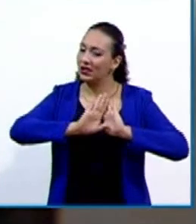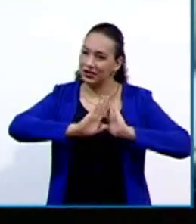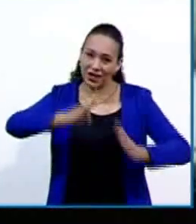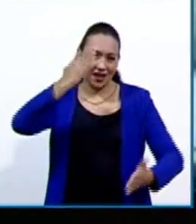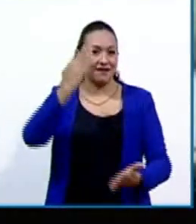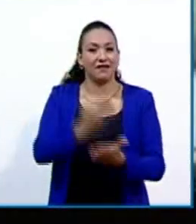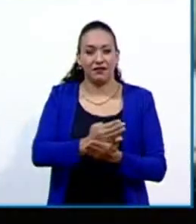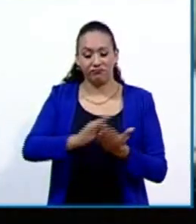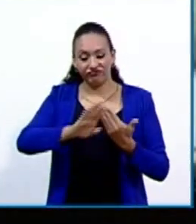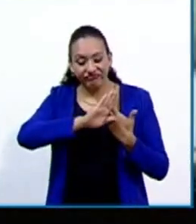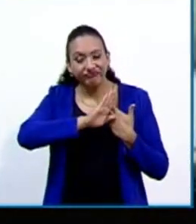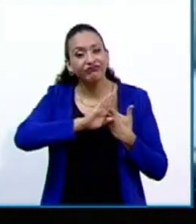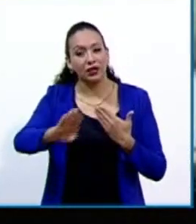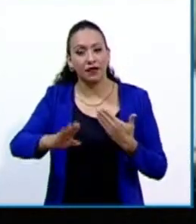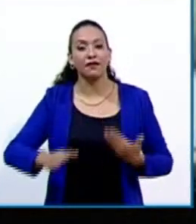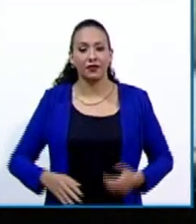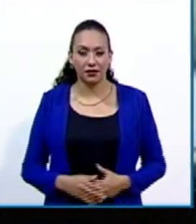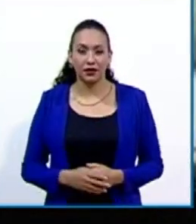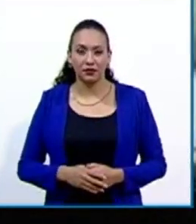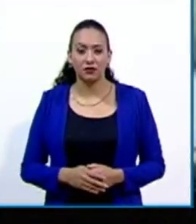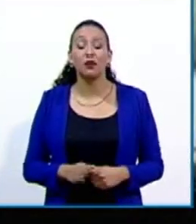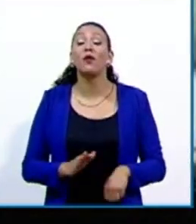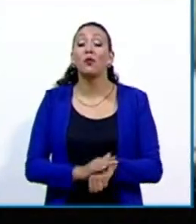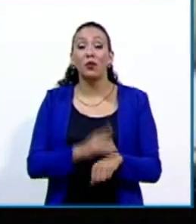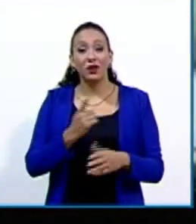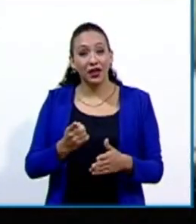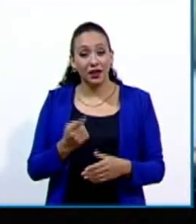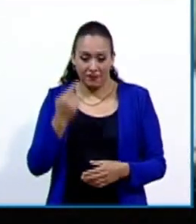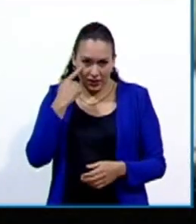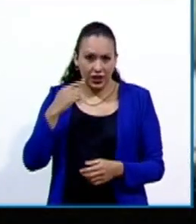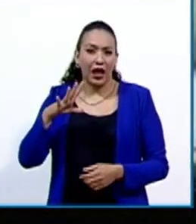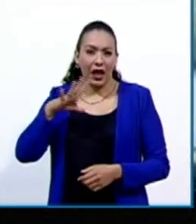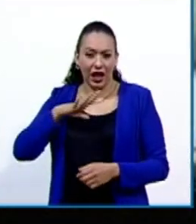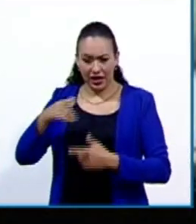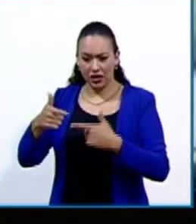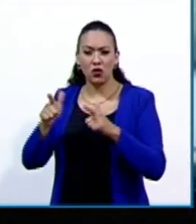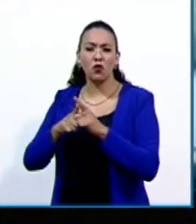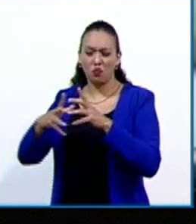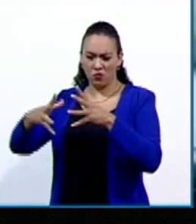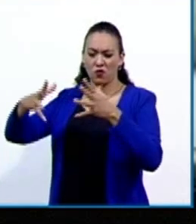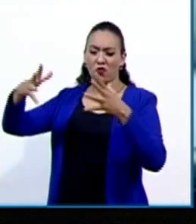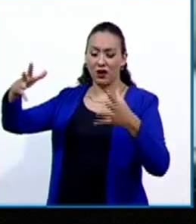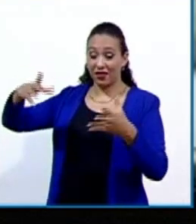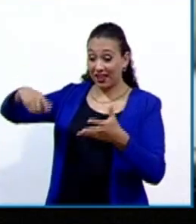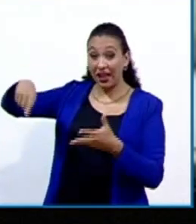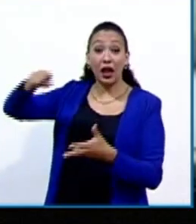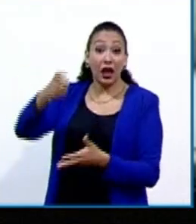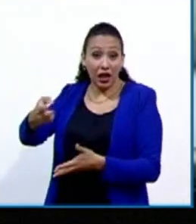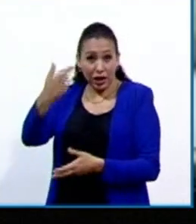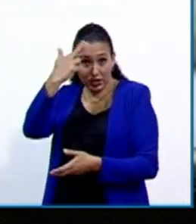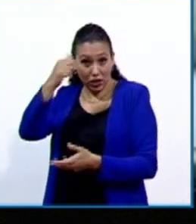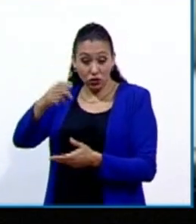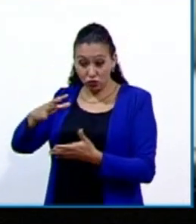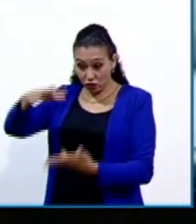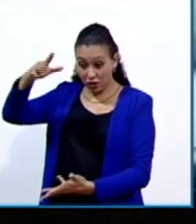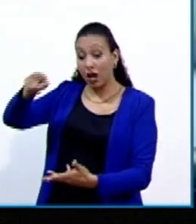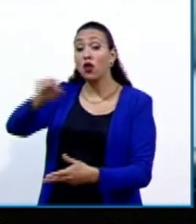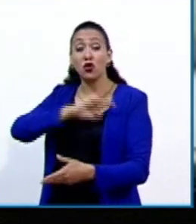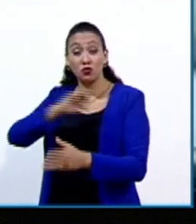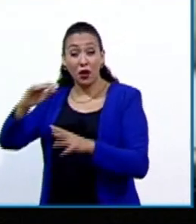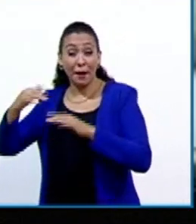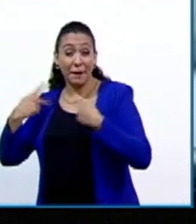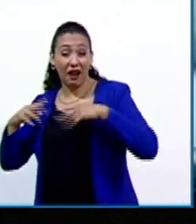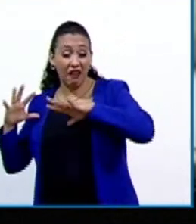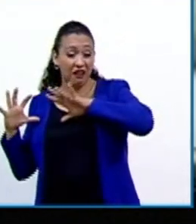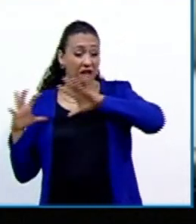país. Las mayorías no pueden, por más abrumadoras que sean, violar derechos humanos y romper principios